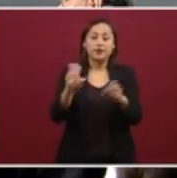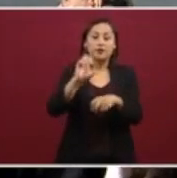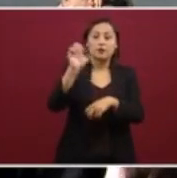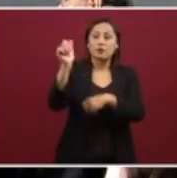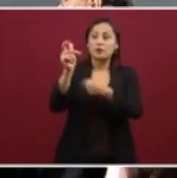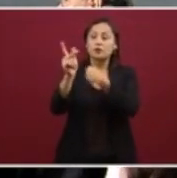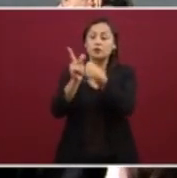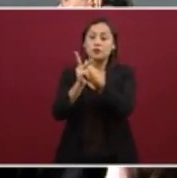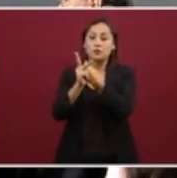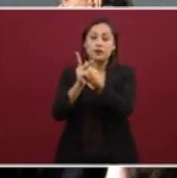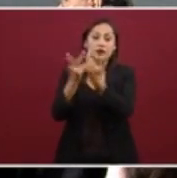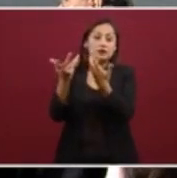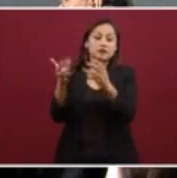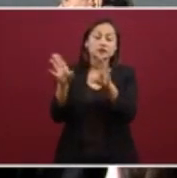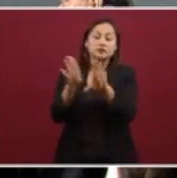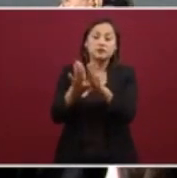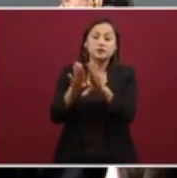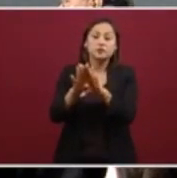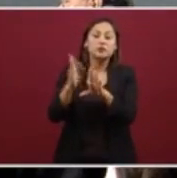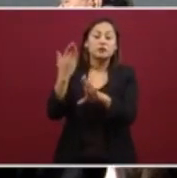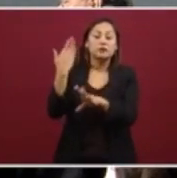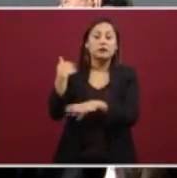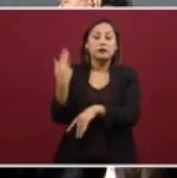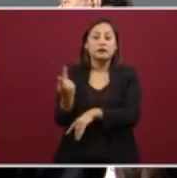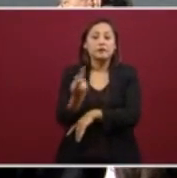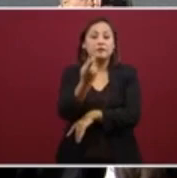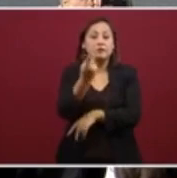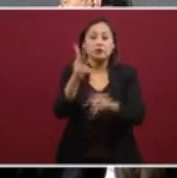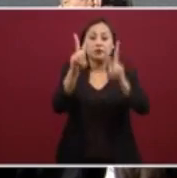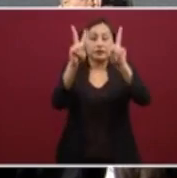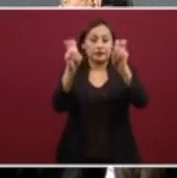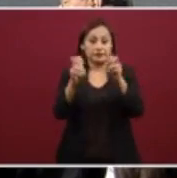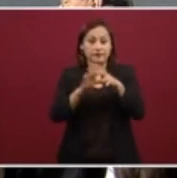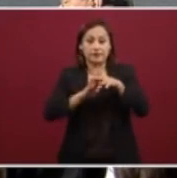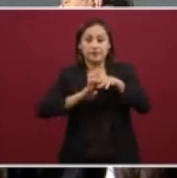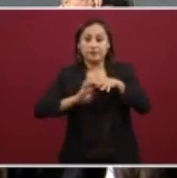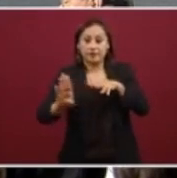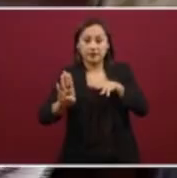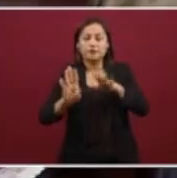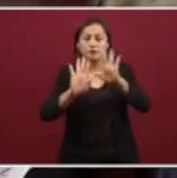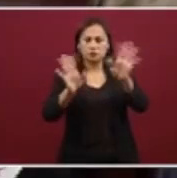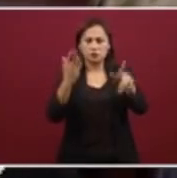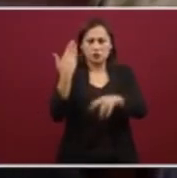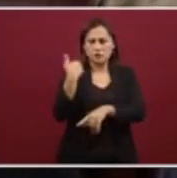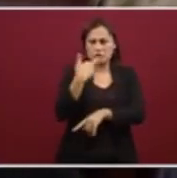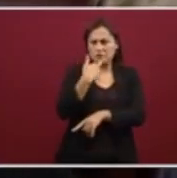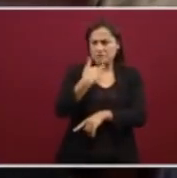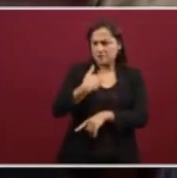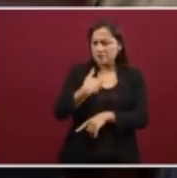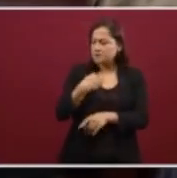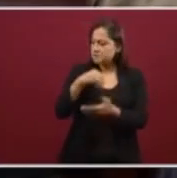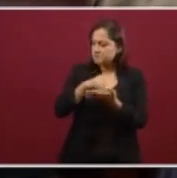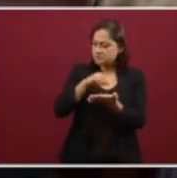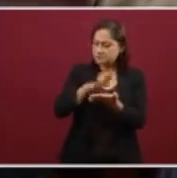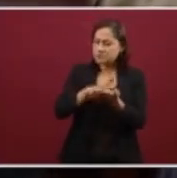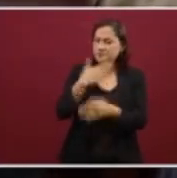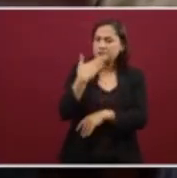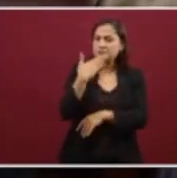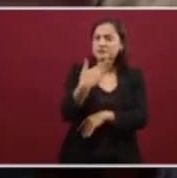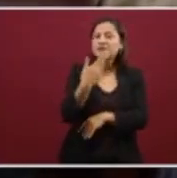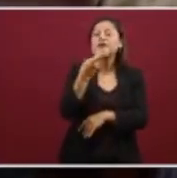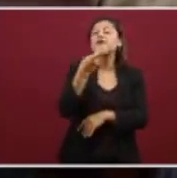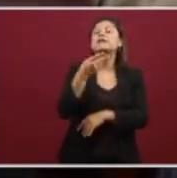hizo la pregunta adecuada en referente al flujo migratorio. Ya tengo la respuesta, pero me preocupa algo